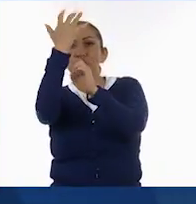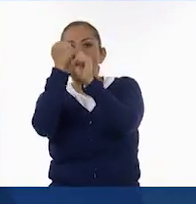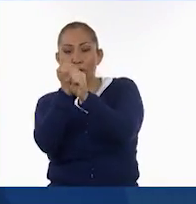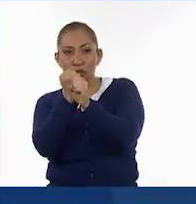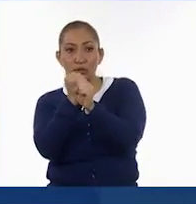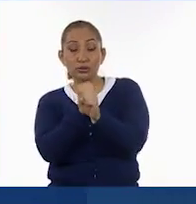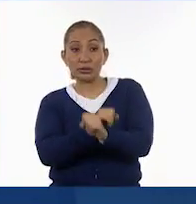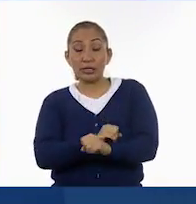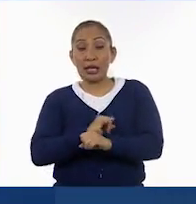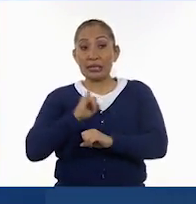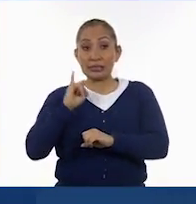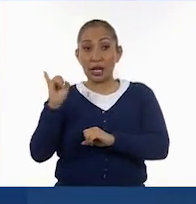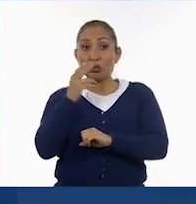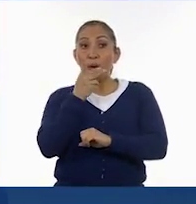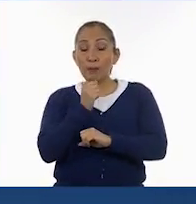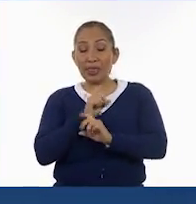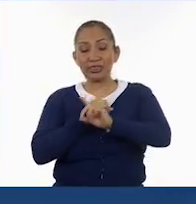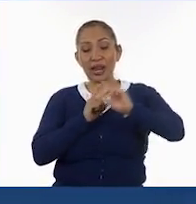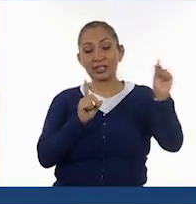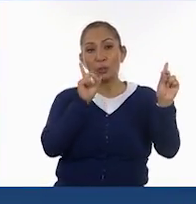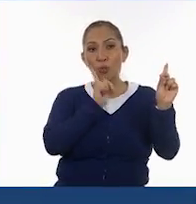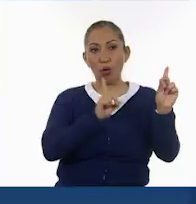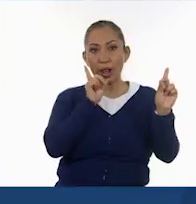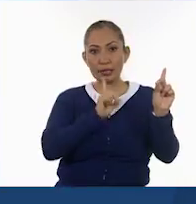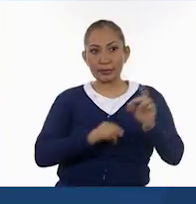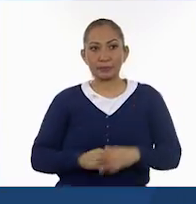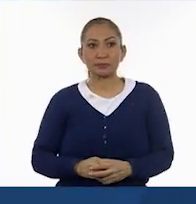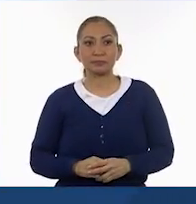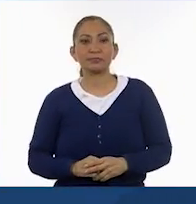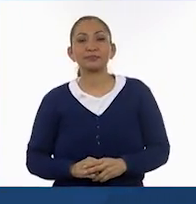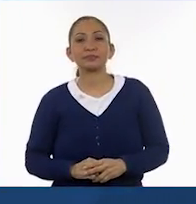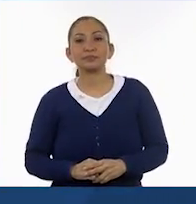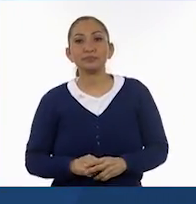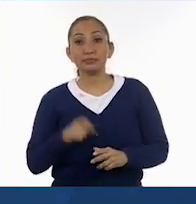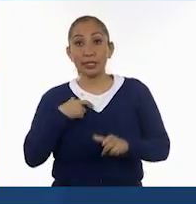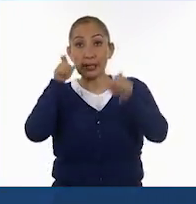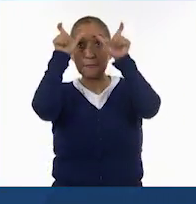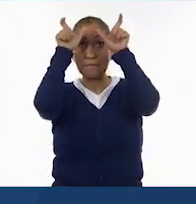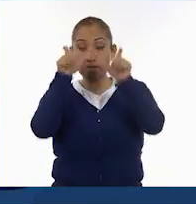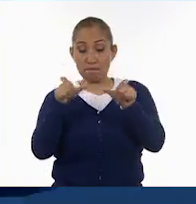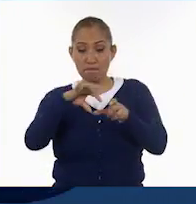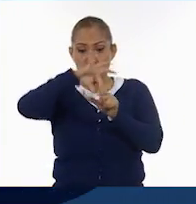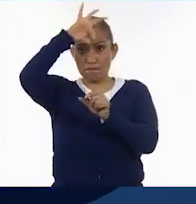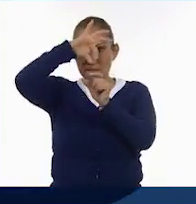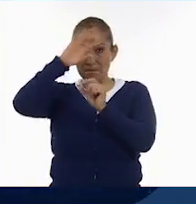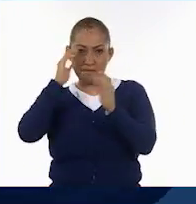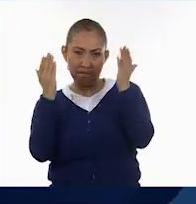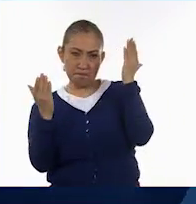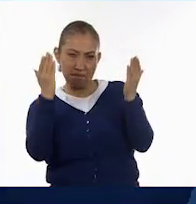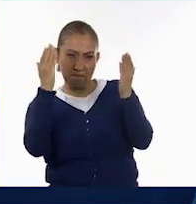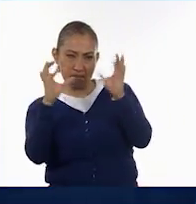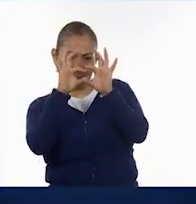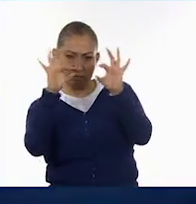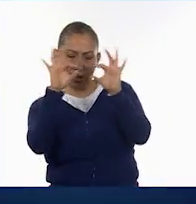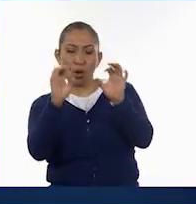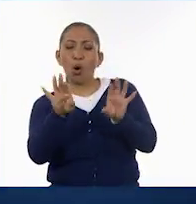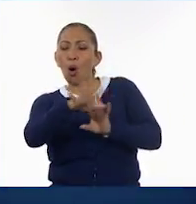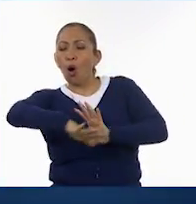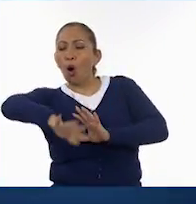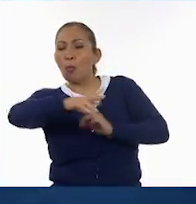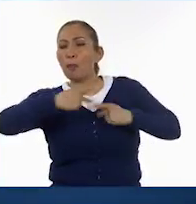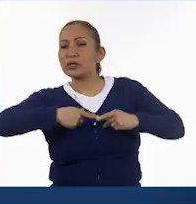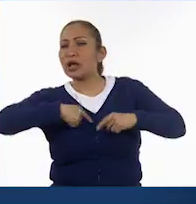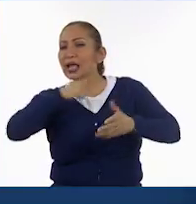Del lado izquierdo los hombres y del derecho las mujeres. Con estas gráficas se facilita comparar la estructura de la población de